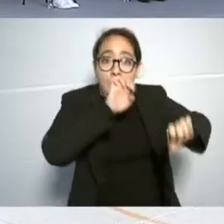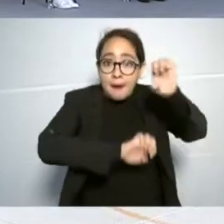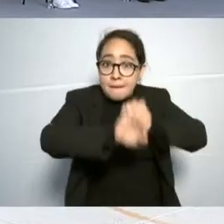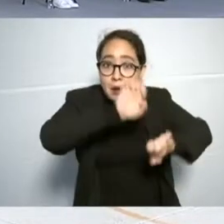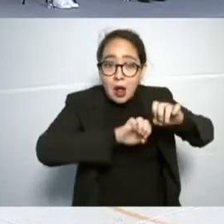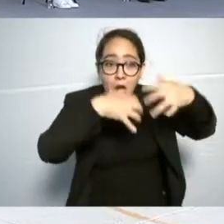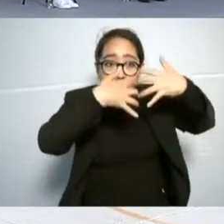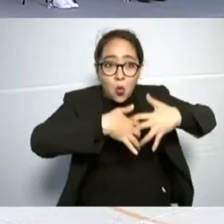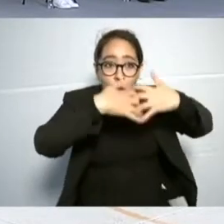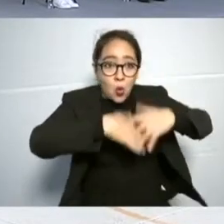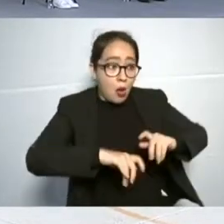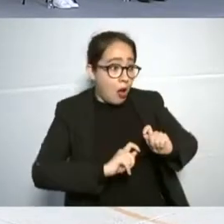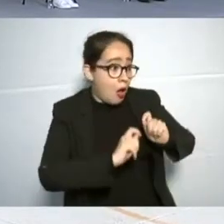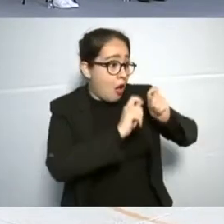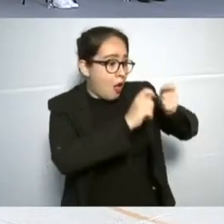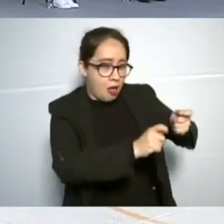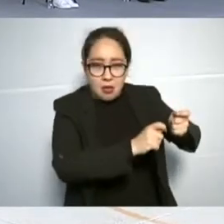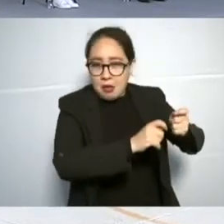constructora